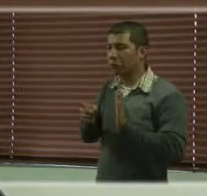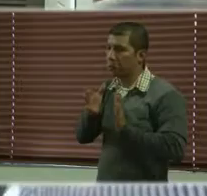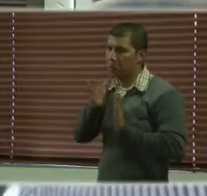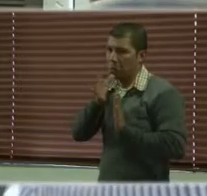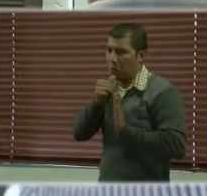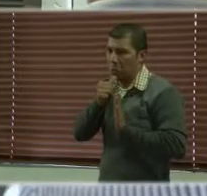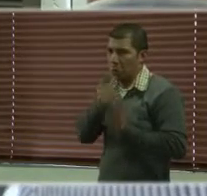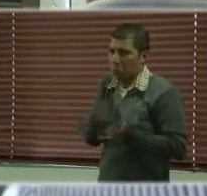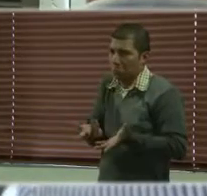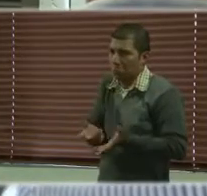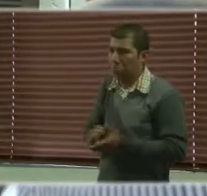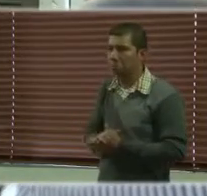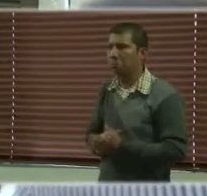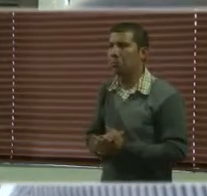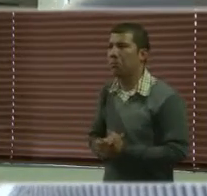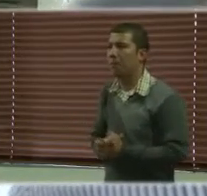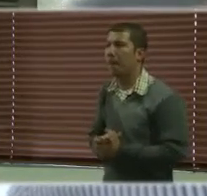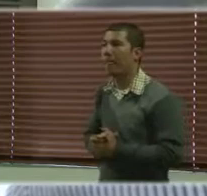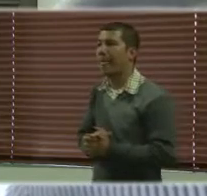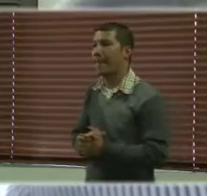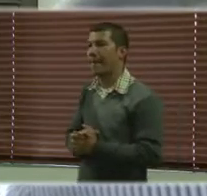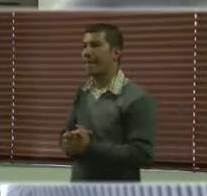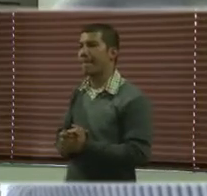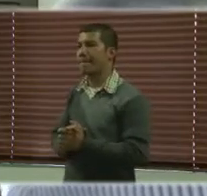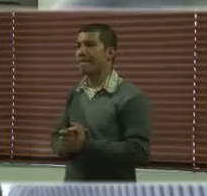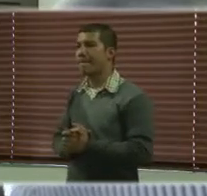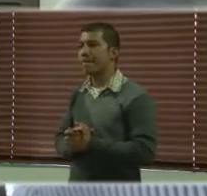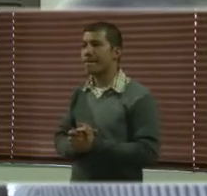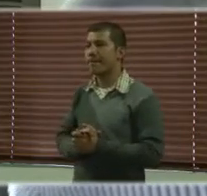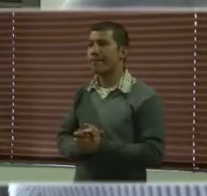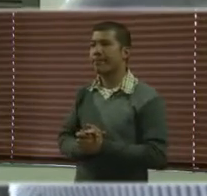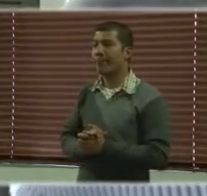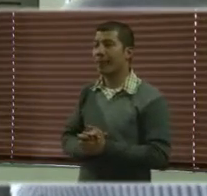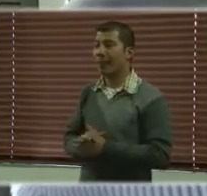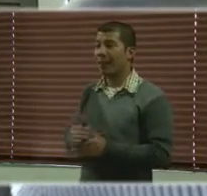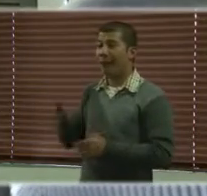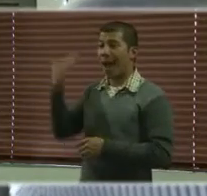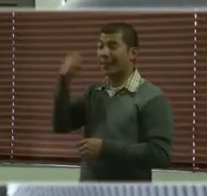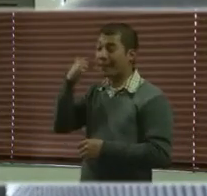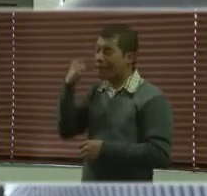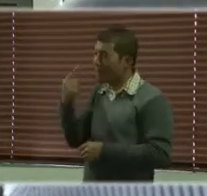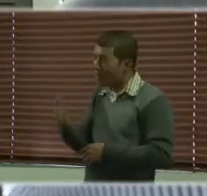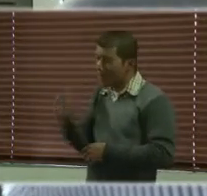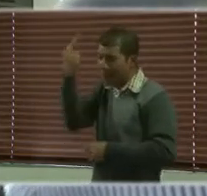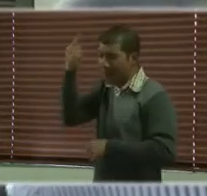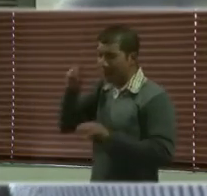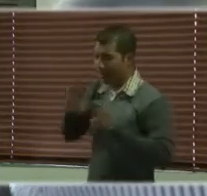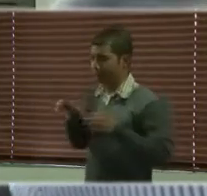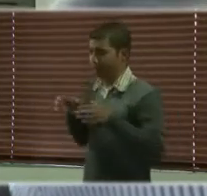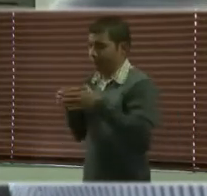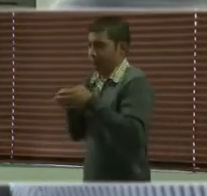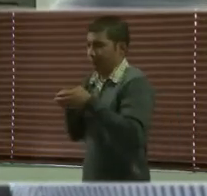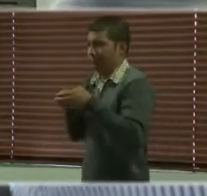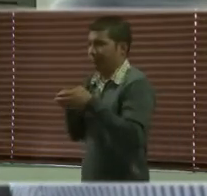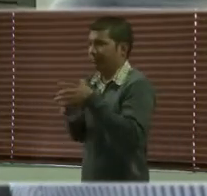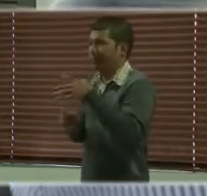es puedo decir incluso que el primer comité que se constituyó en el 2009